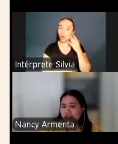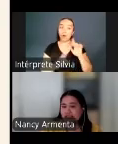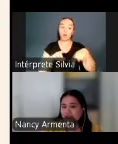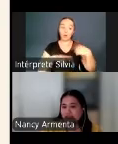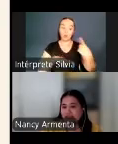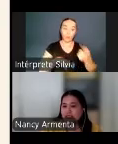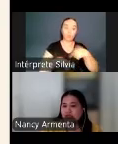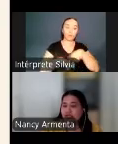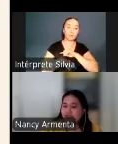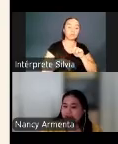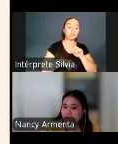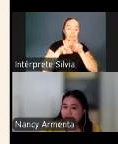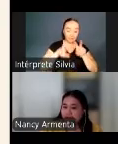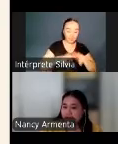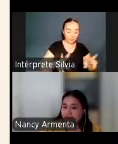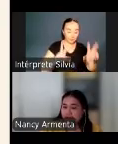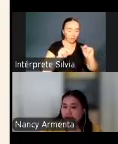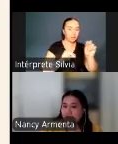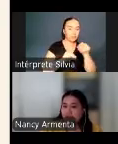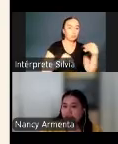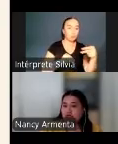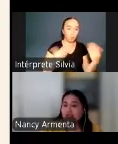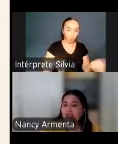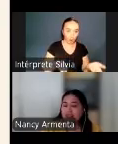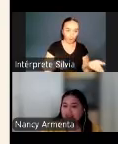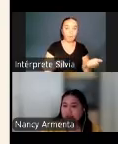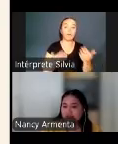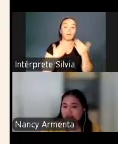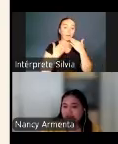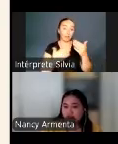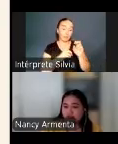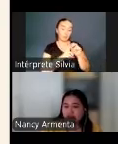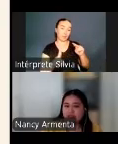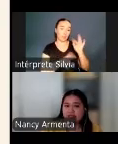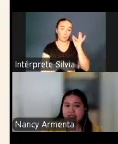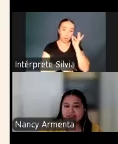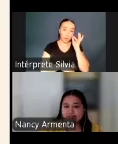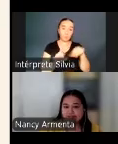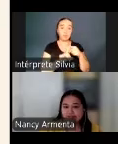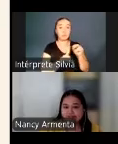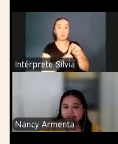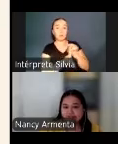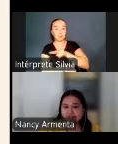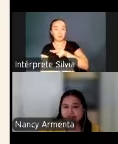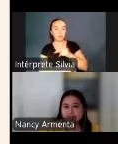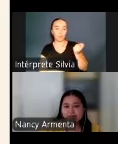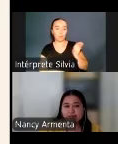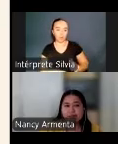en nuestras investigaciones, a partir de la perspectiva de las mujeres y también desde los profesionales.